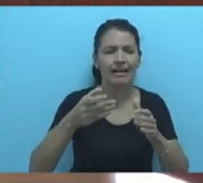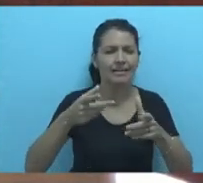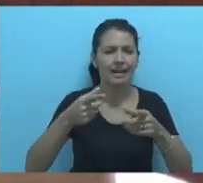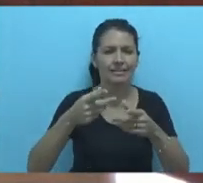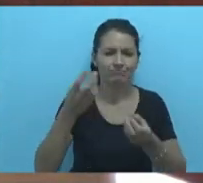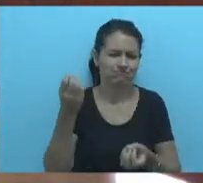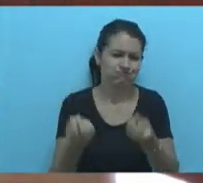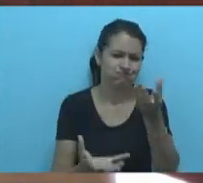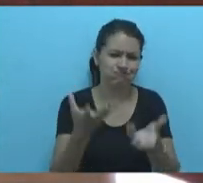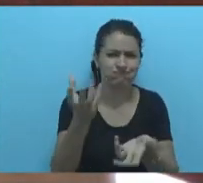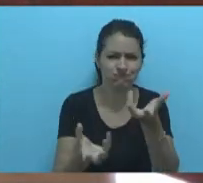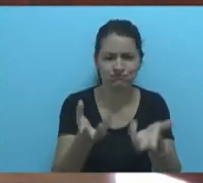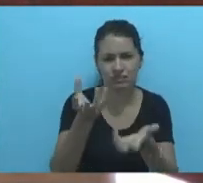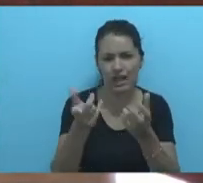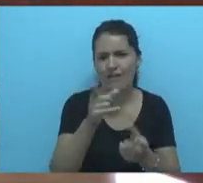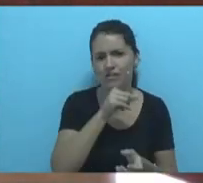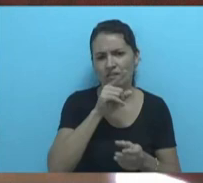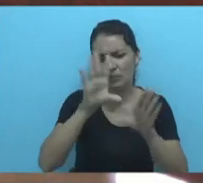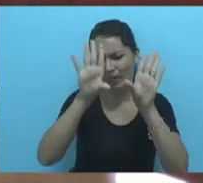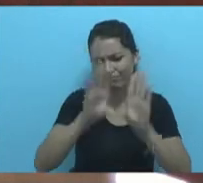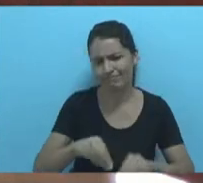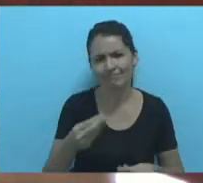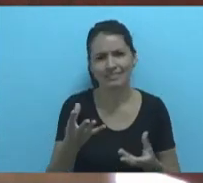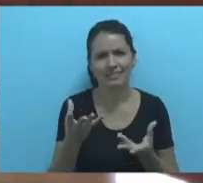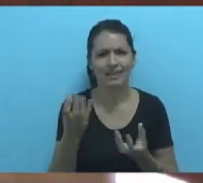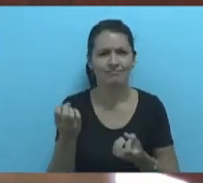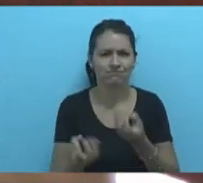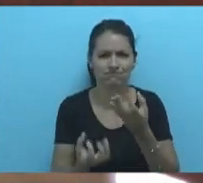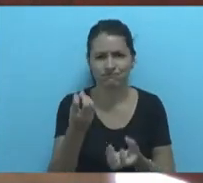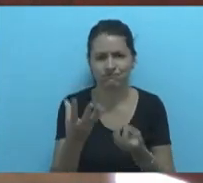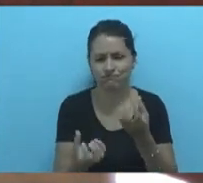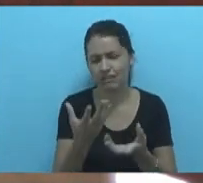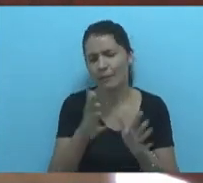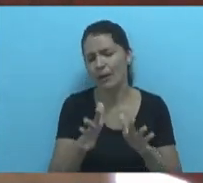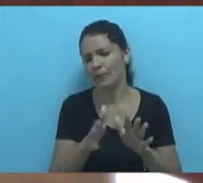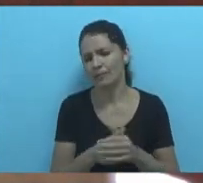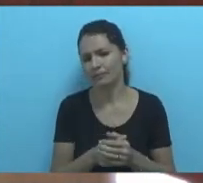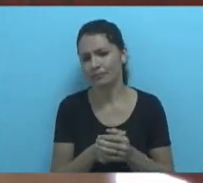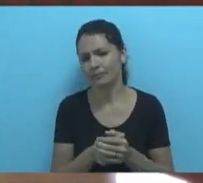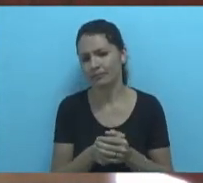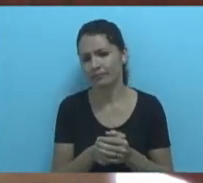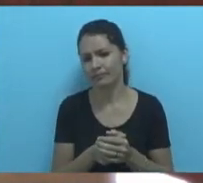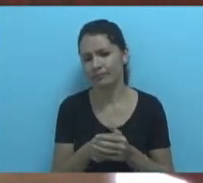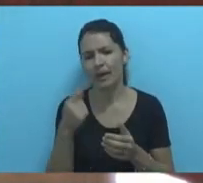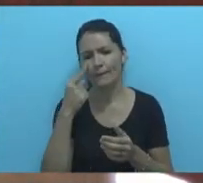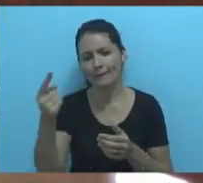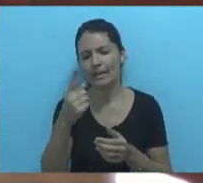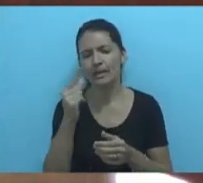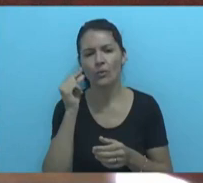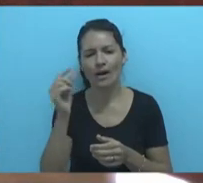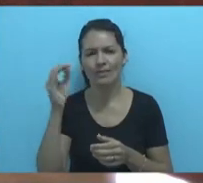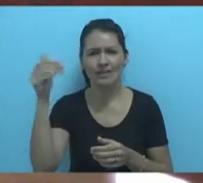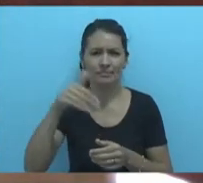de la producción y esto es un equivalente a 3.800 millones. y otros 1.040 millones por